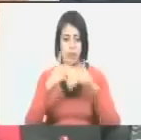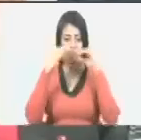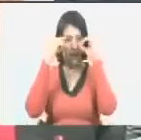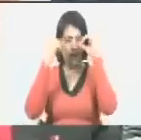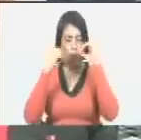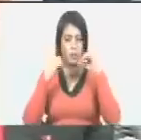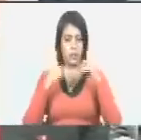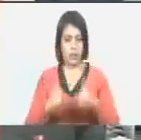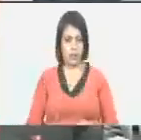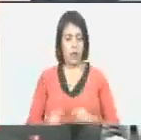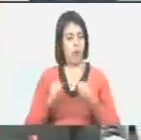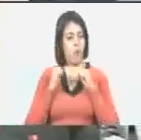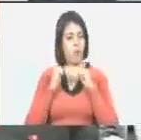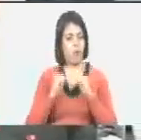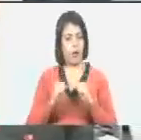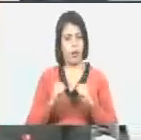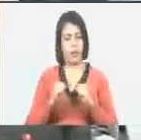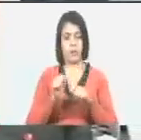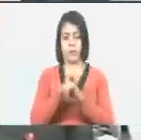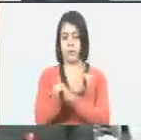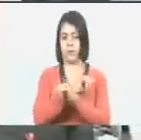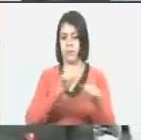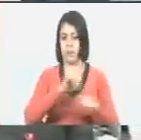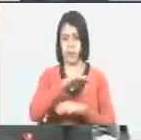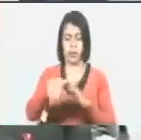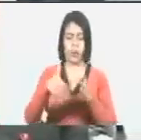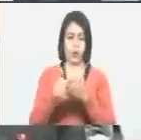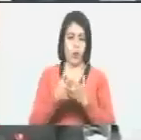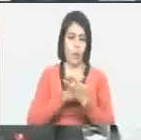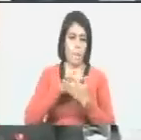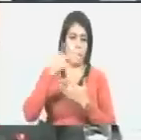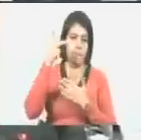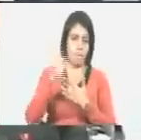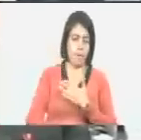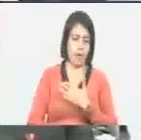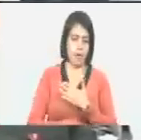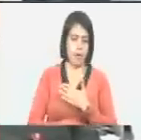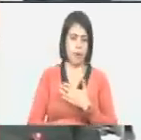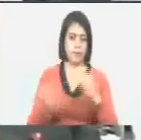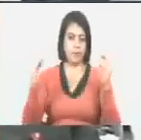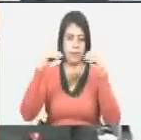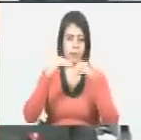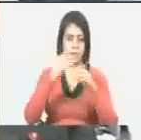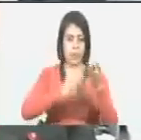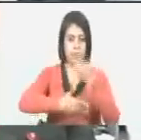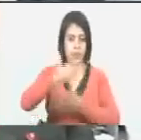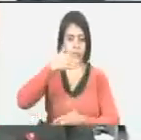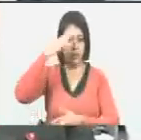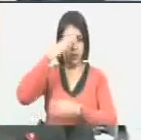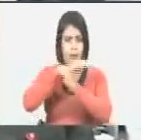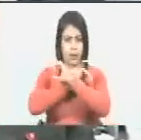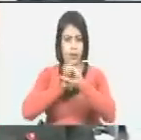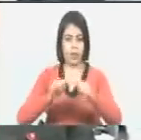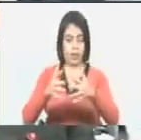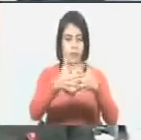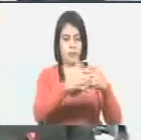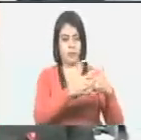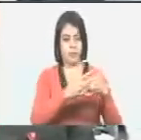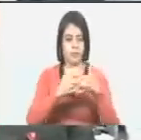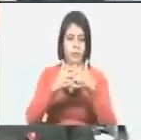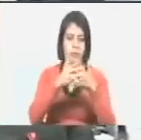manera contundente poner fin a todas las operaciones conjuntas de intercambio militar con los Estados